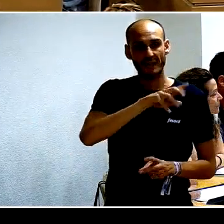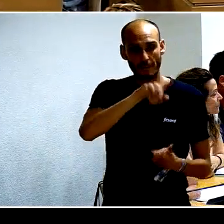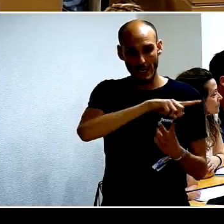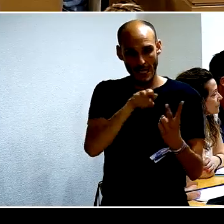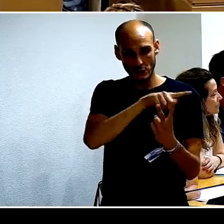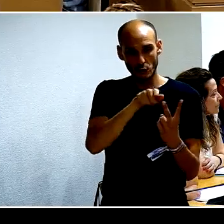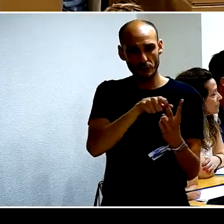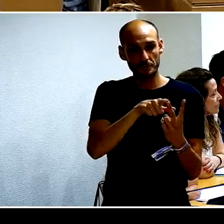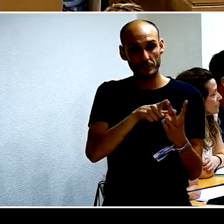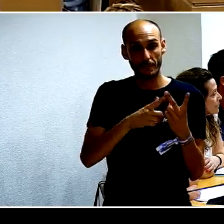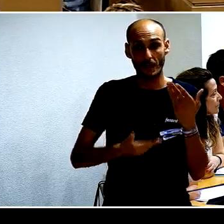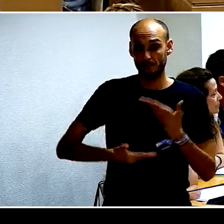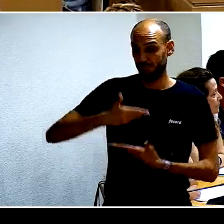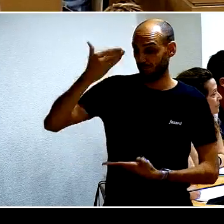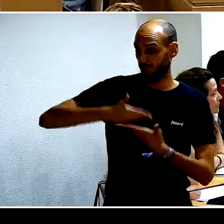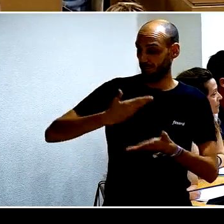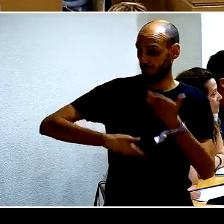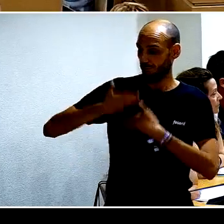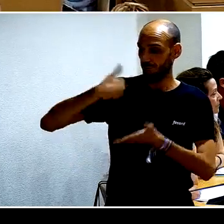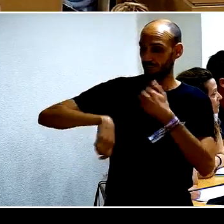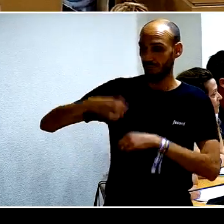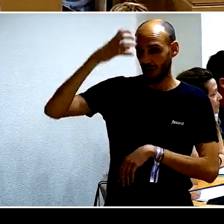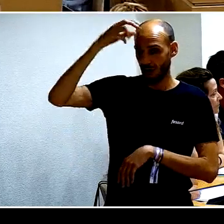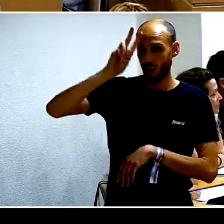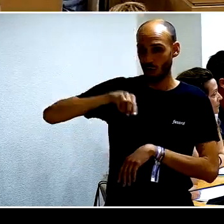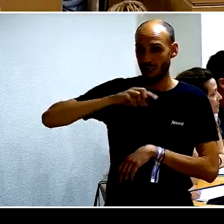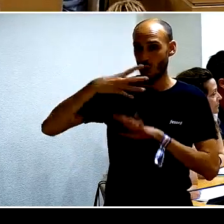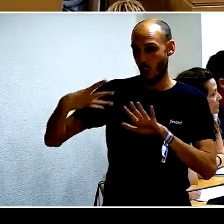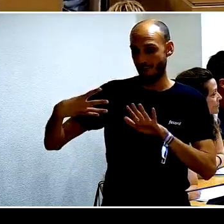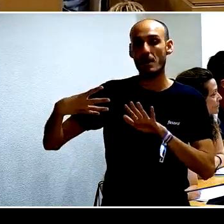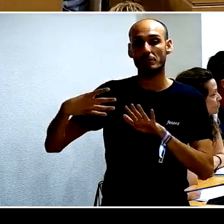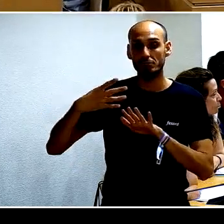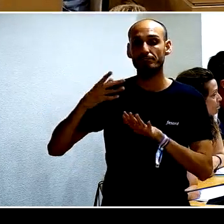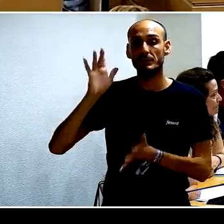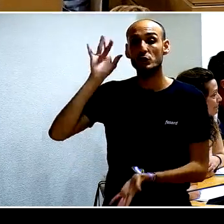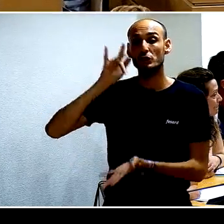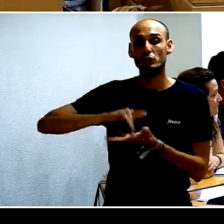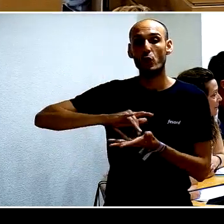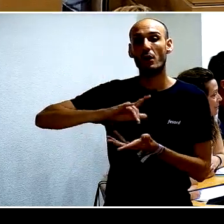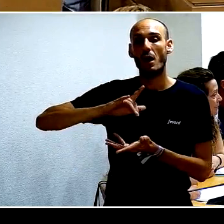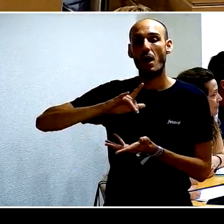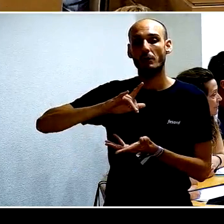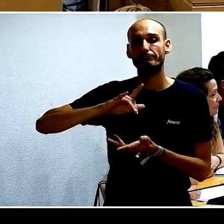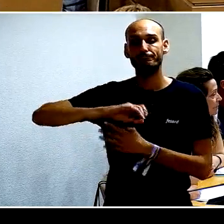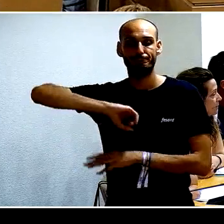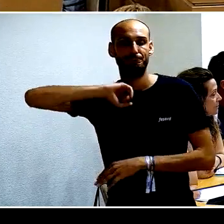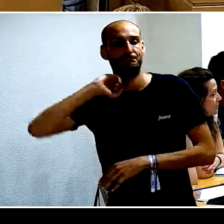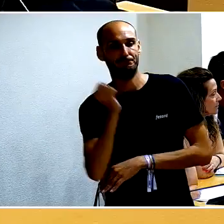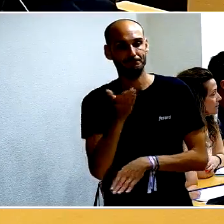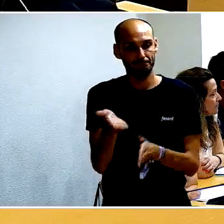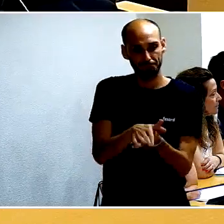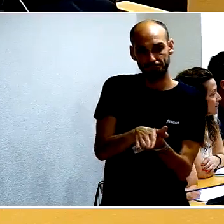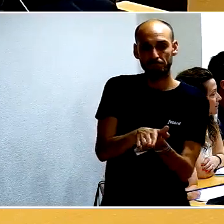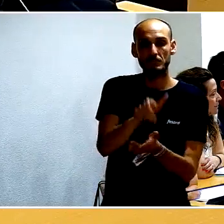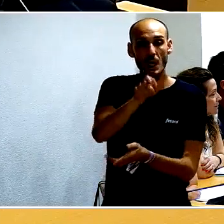la hemeroteca del año 2009, de enero de 2009, cuando se asesinó a esta mujer y casi se